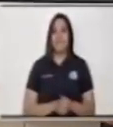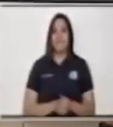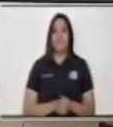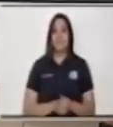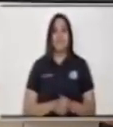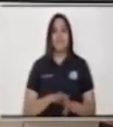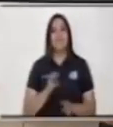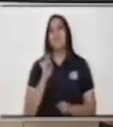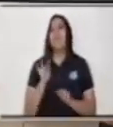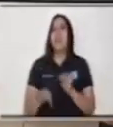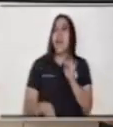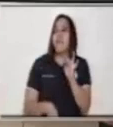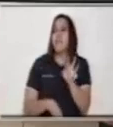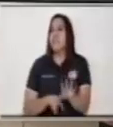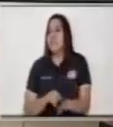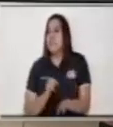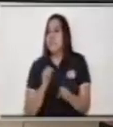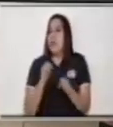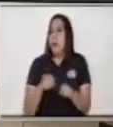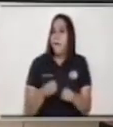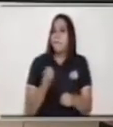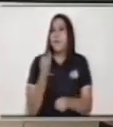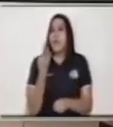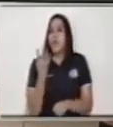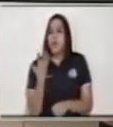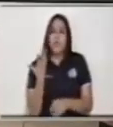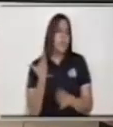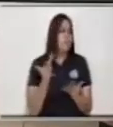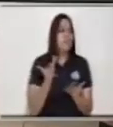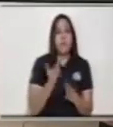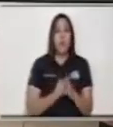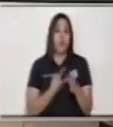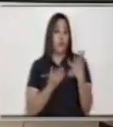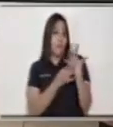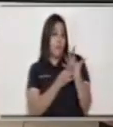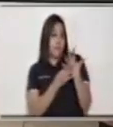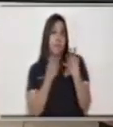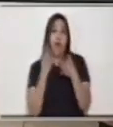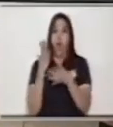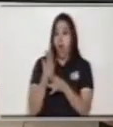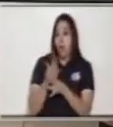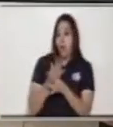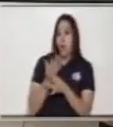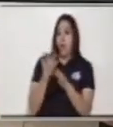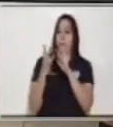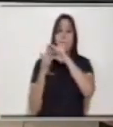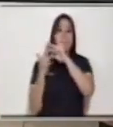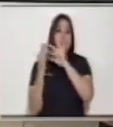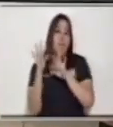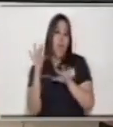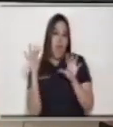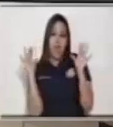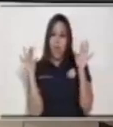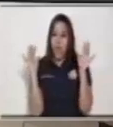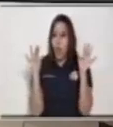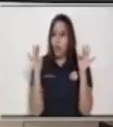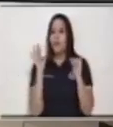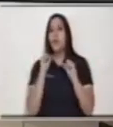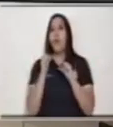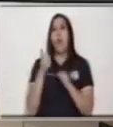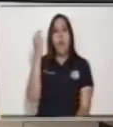A veces, para contar, usamos las manos, usamos los dedos, usamos la